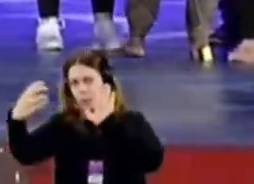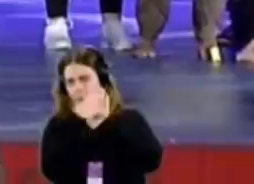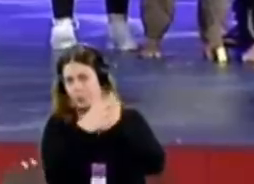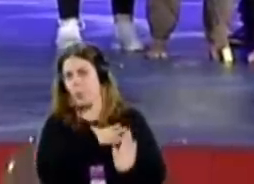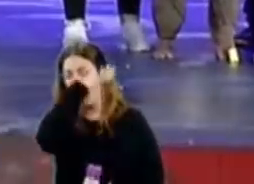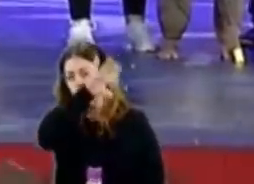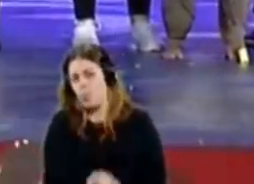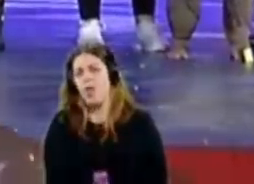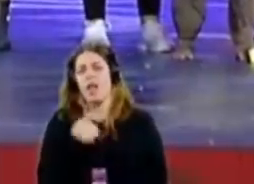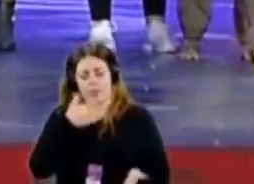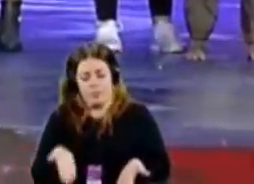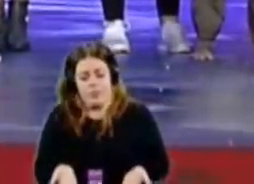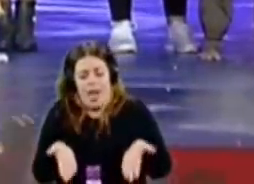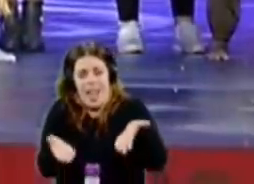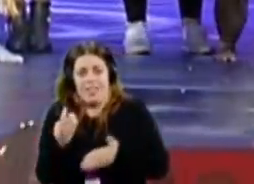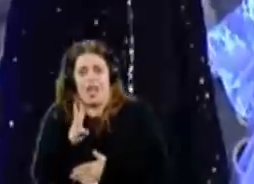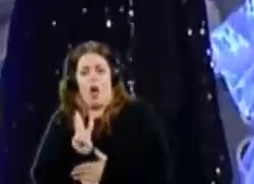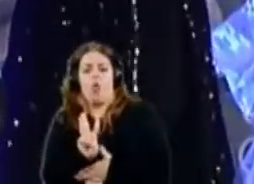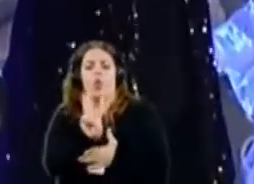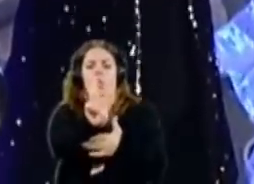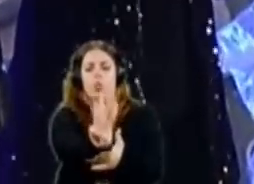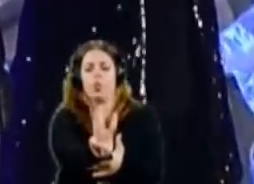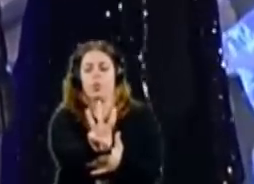parte frontal del escenario, que están los compañeros periodistas.